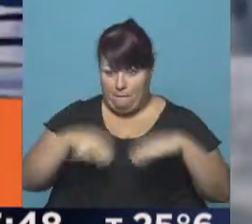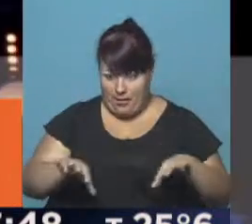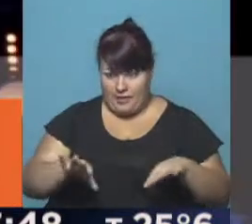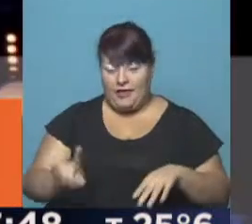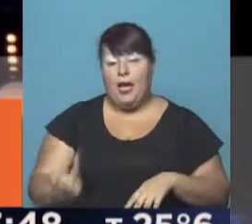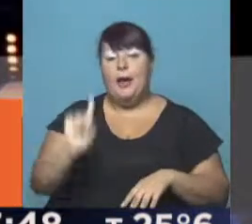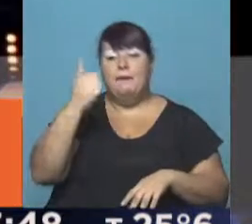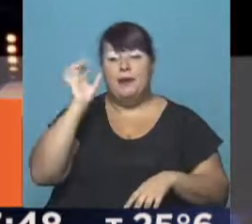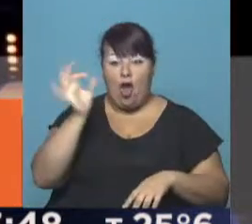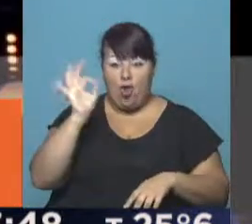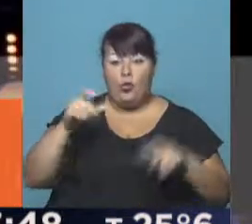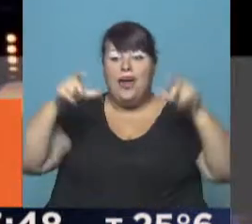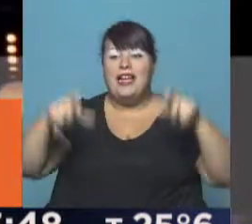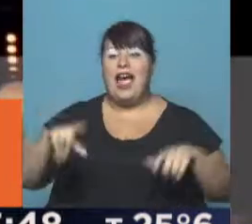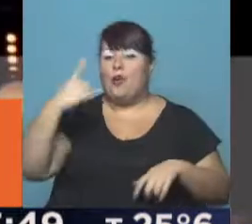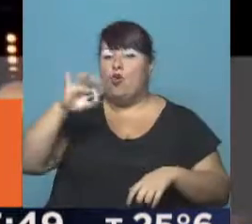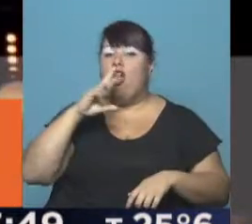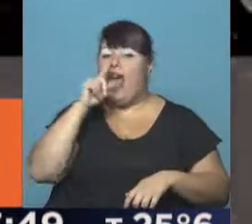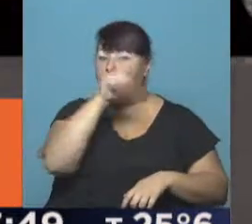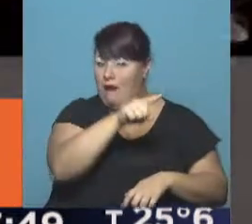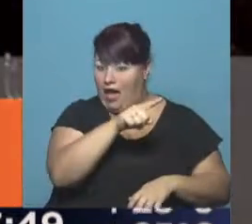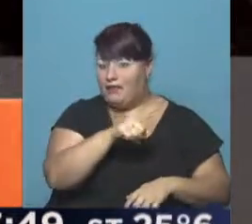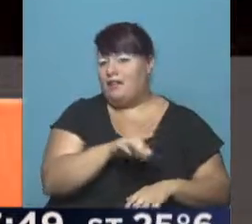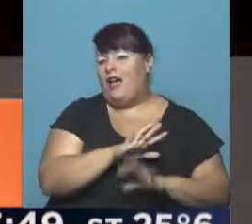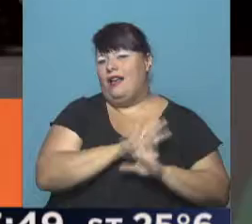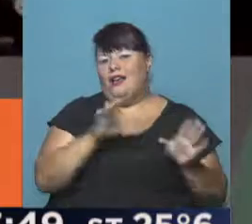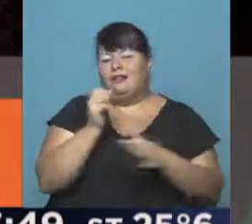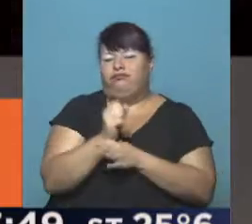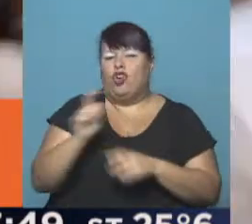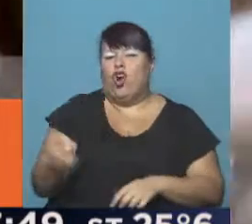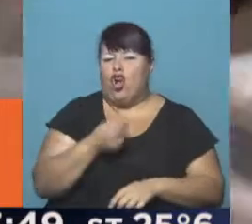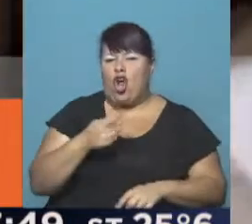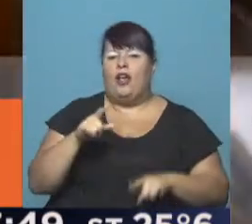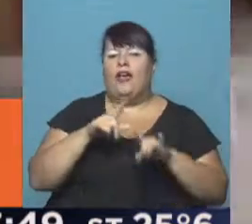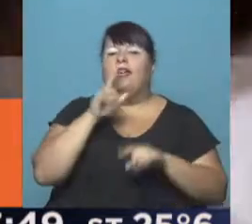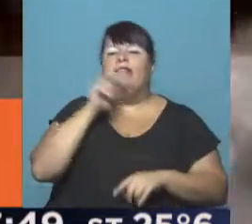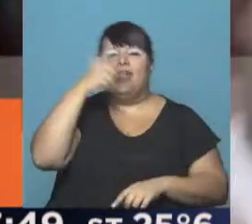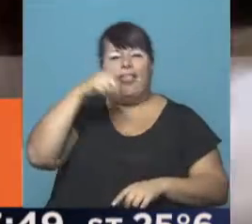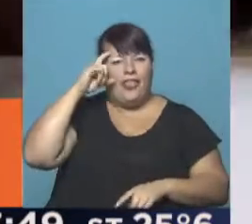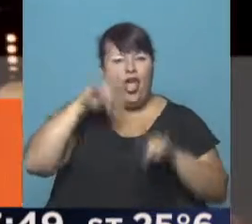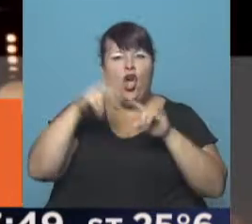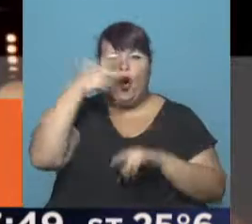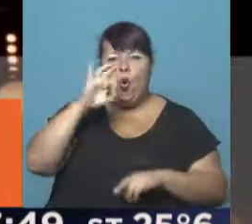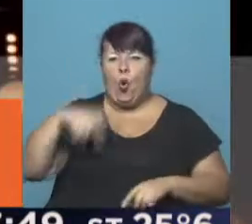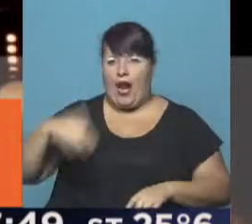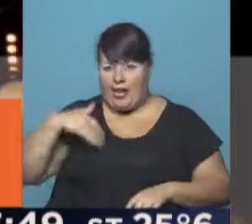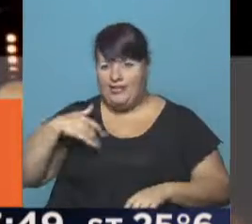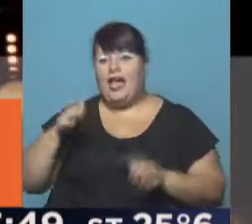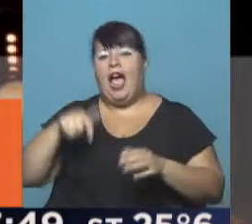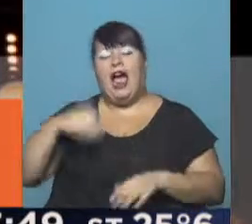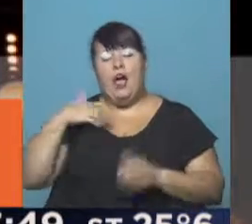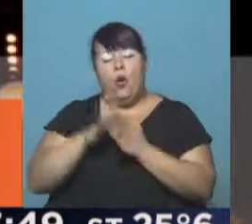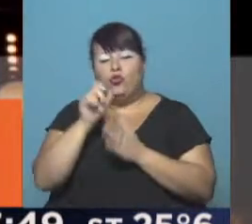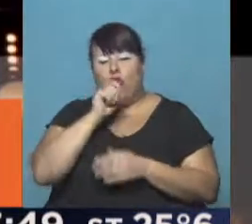El 1 de octubre en el Estadio Único de La Plata, una gloria del rock and roll, The Who, presente aquí en Argentina con los Guns N'